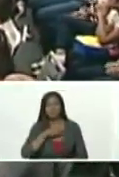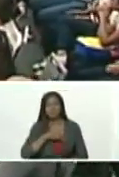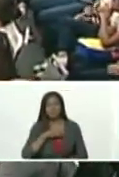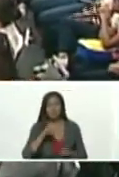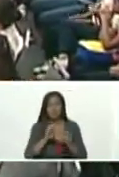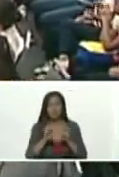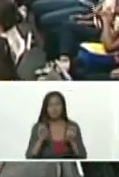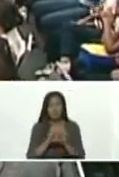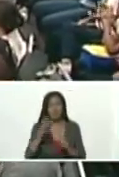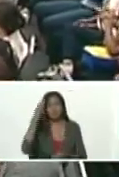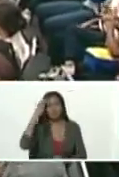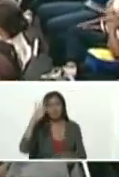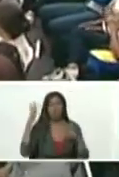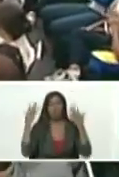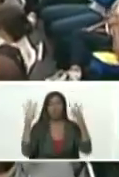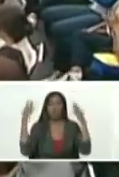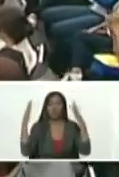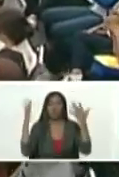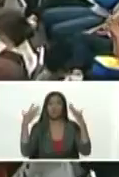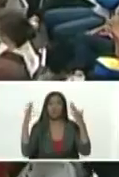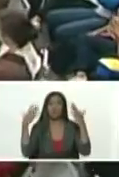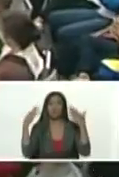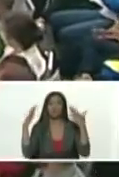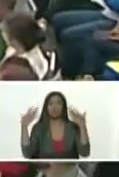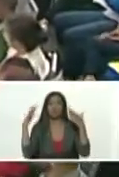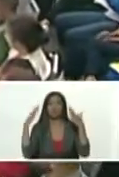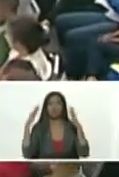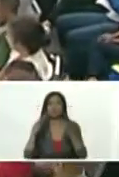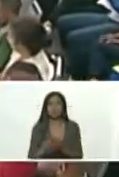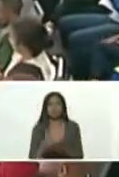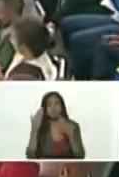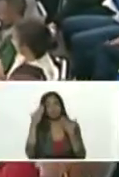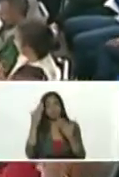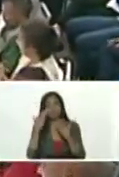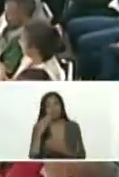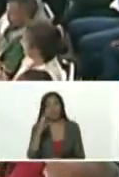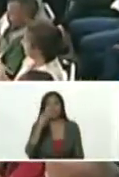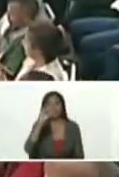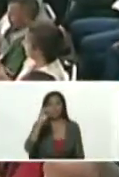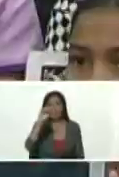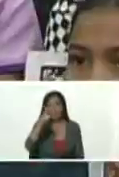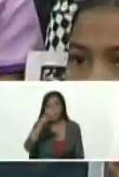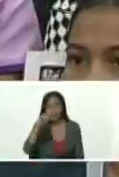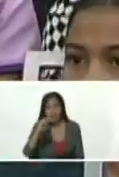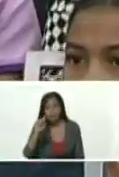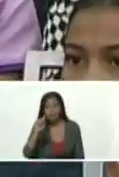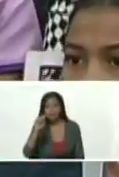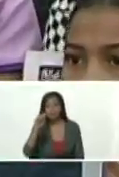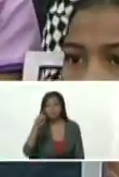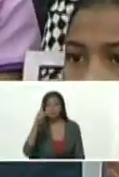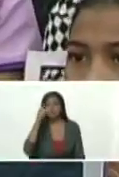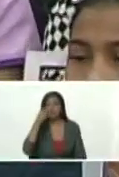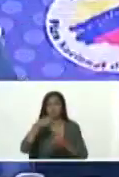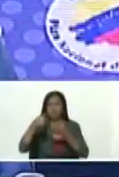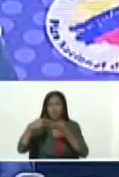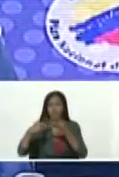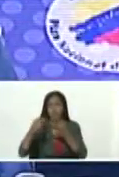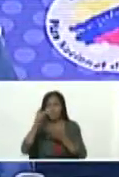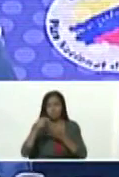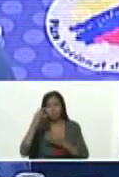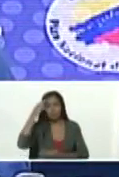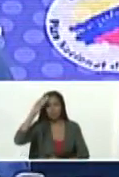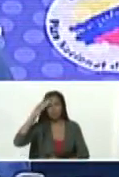Cuba. Un aplauso, querida camarada. Mi saludo a Díaz Canel, a Raúl.